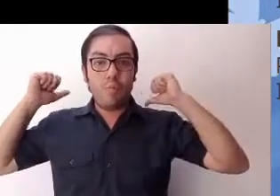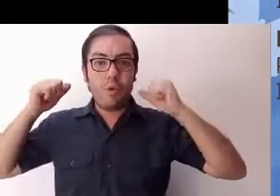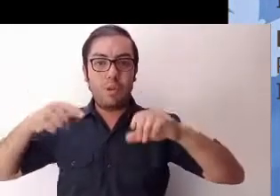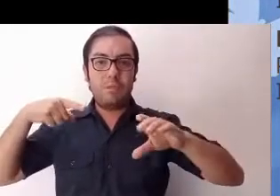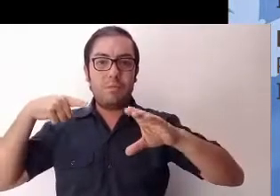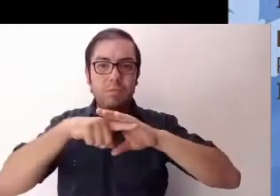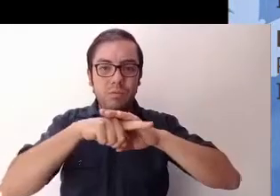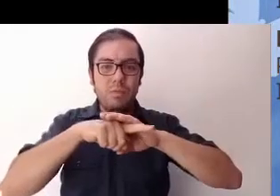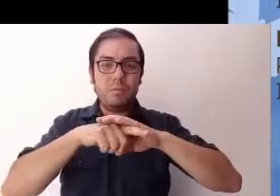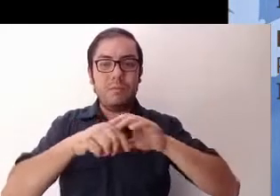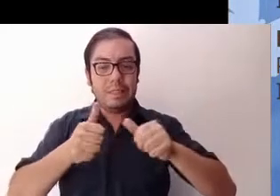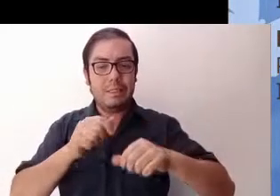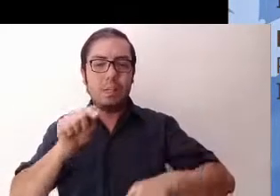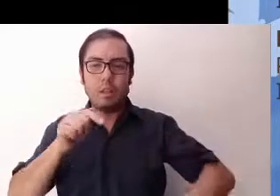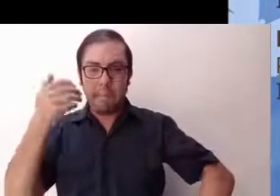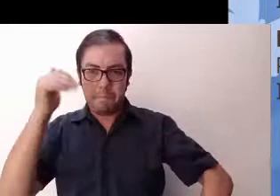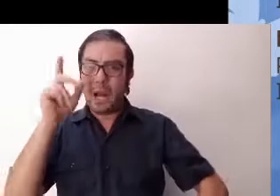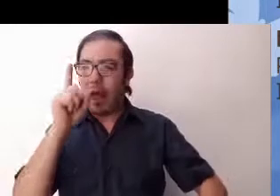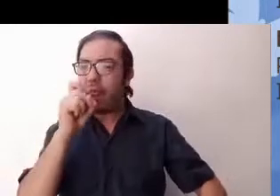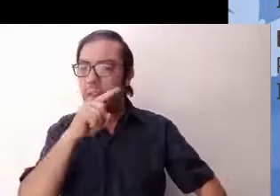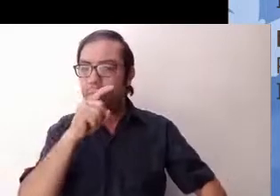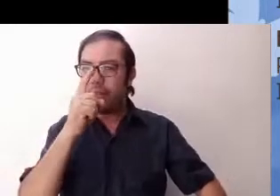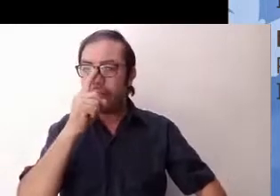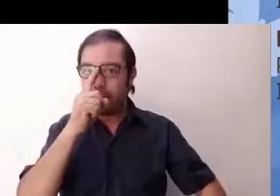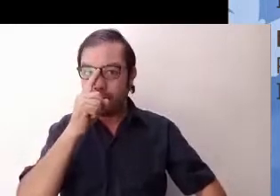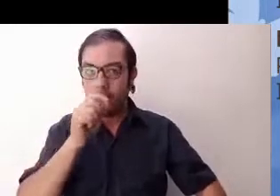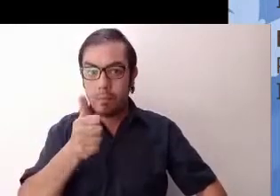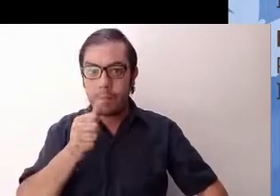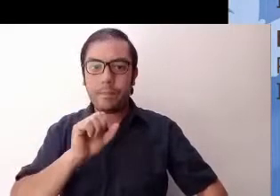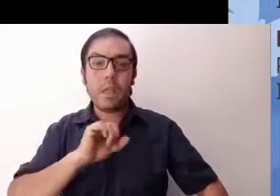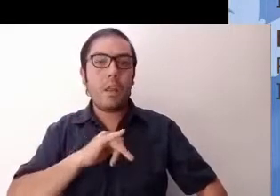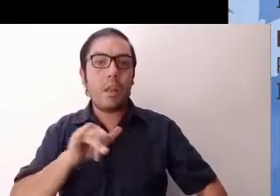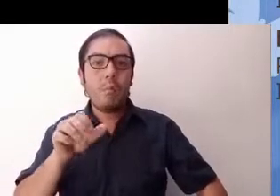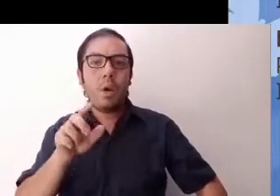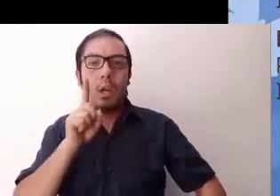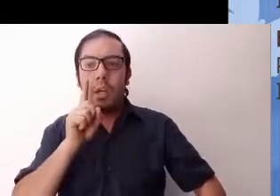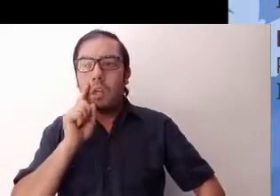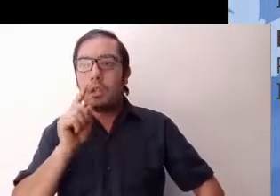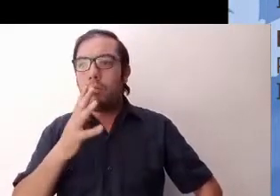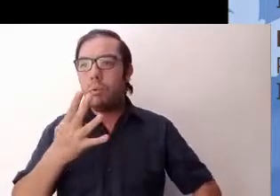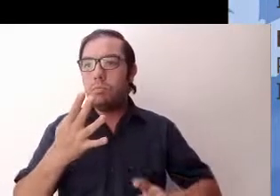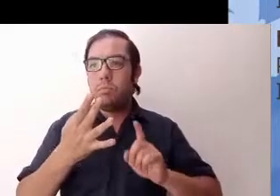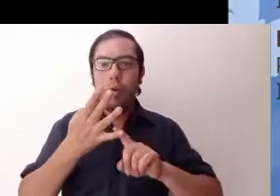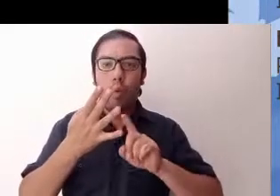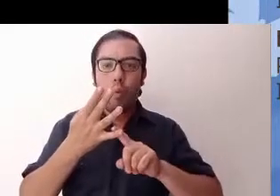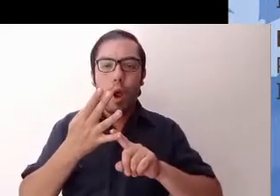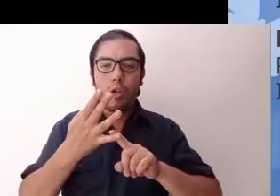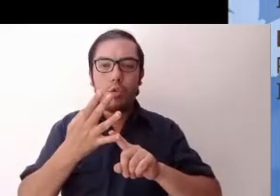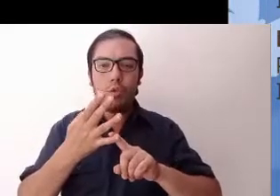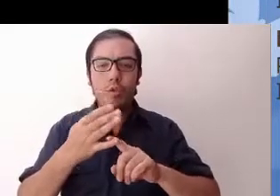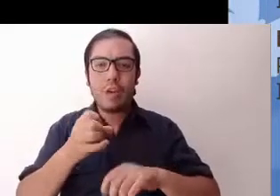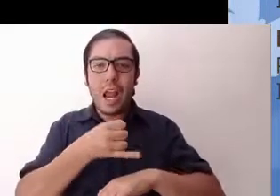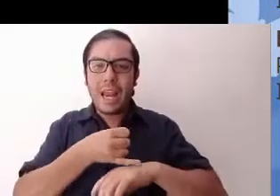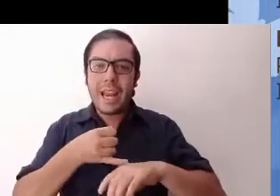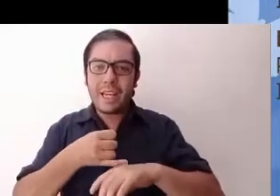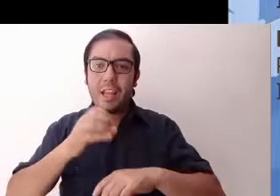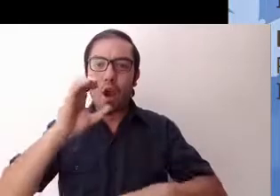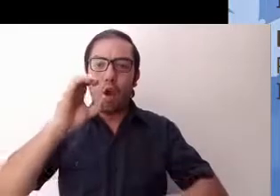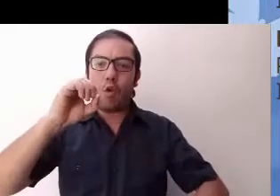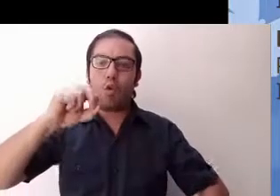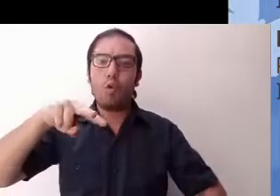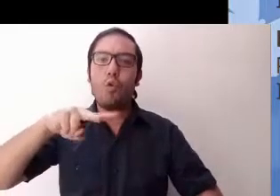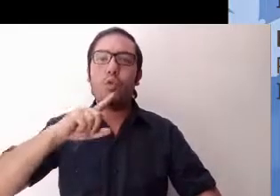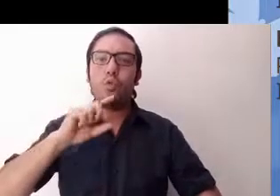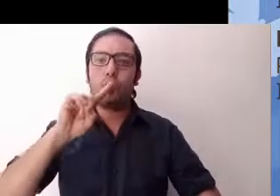heridas contusas, que las heridas contusas son por impacto, ¿ya? como por ejemplo una piedra o pegarse con